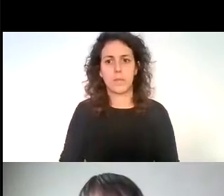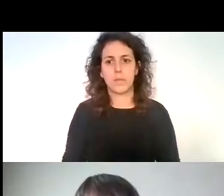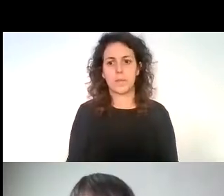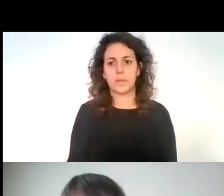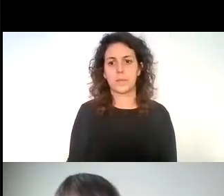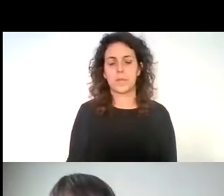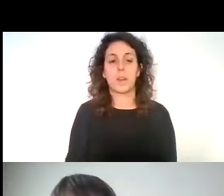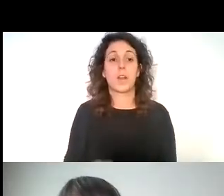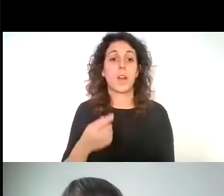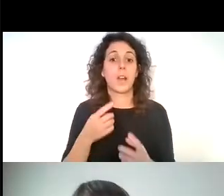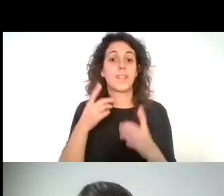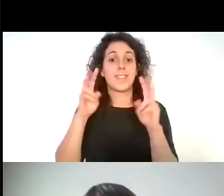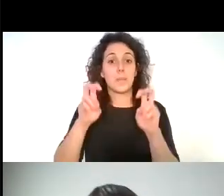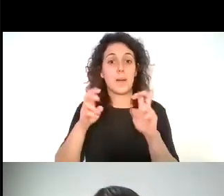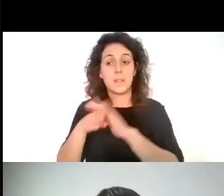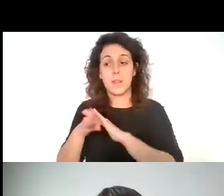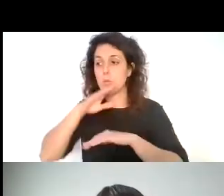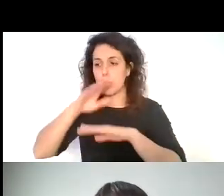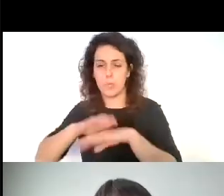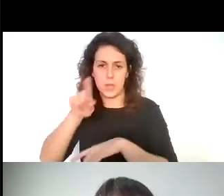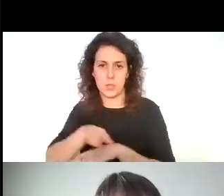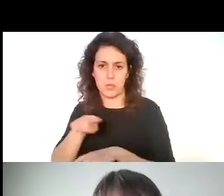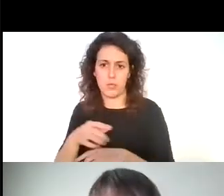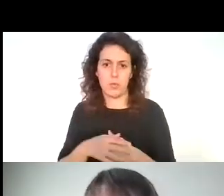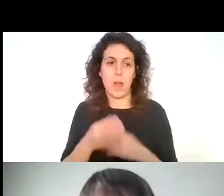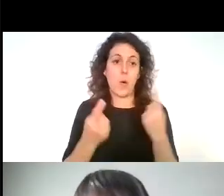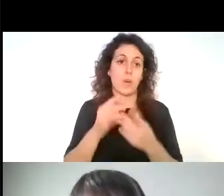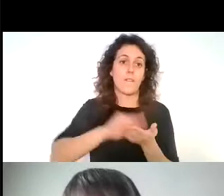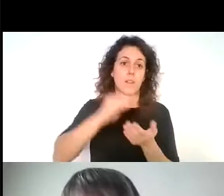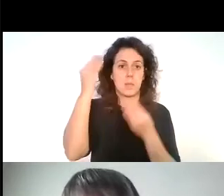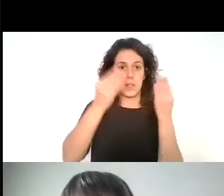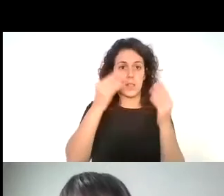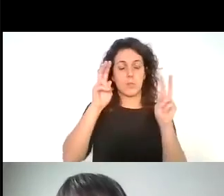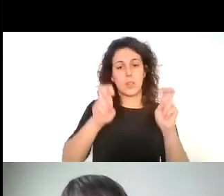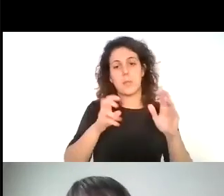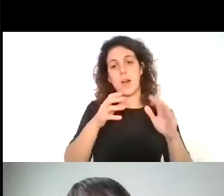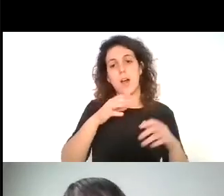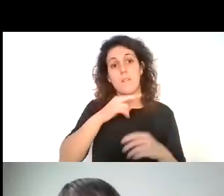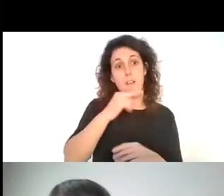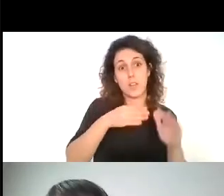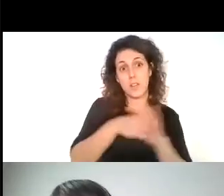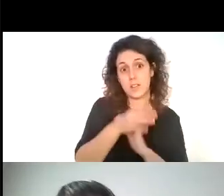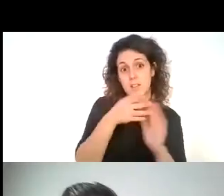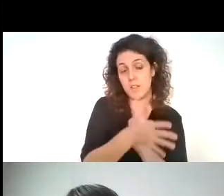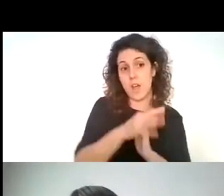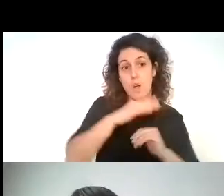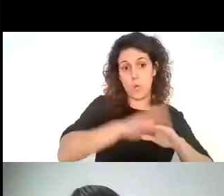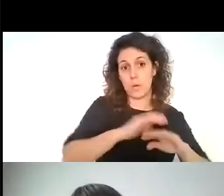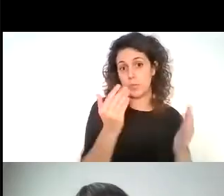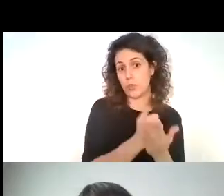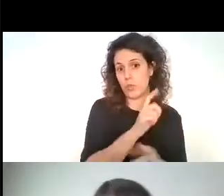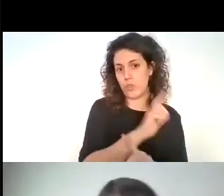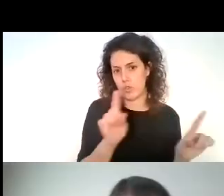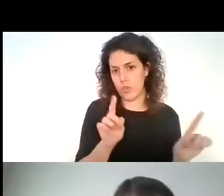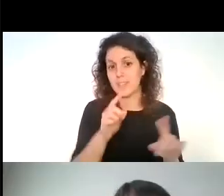se cumpla la accesibilidad. A veces pensamos que con un baño accesible ya cumplimos y no es solo eso, ¿no? Tenemos visto que hay